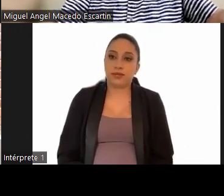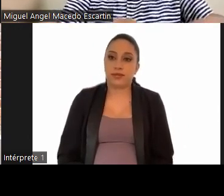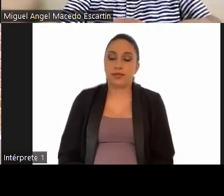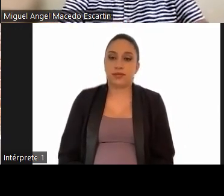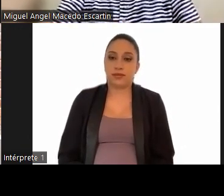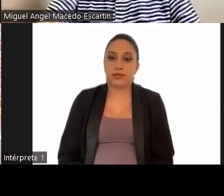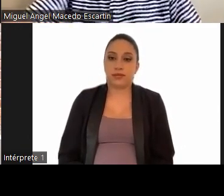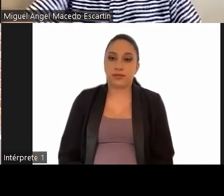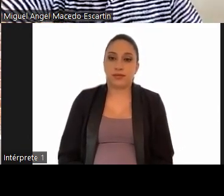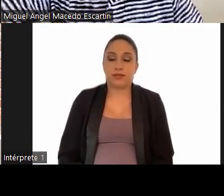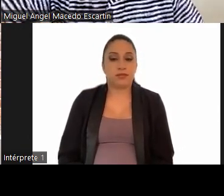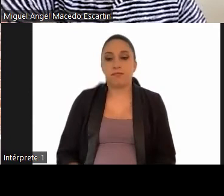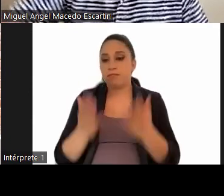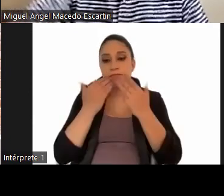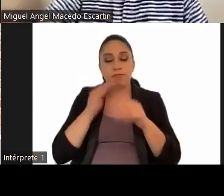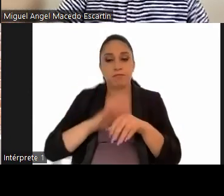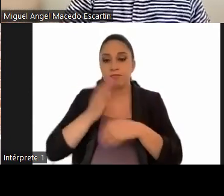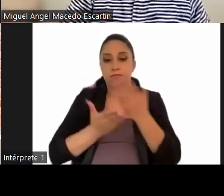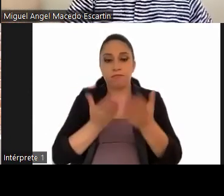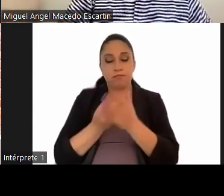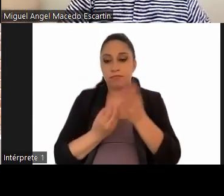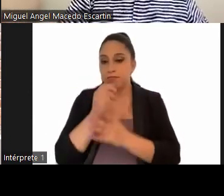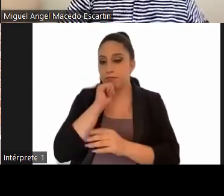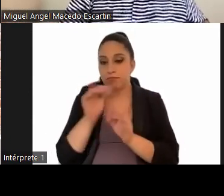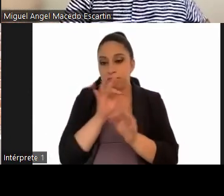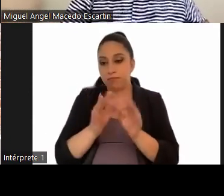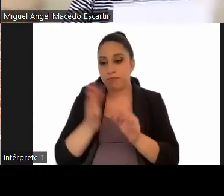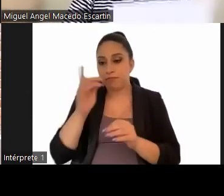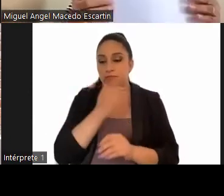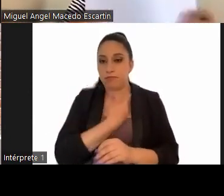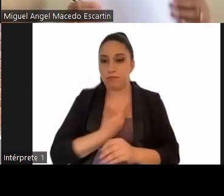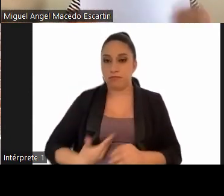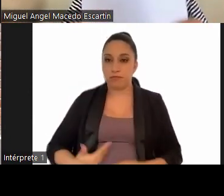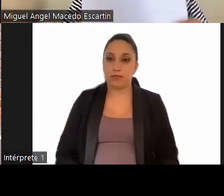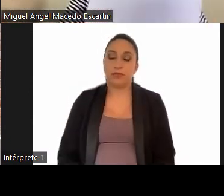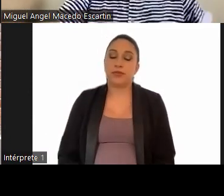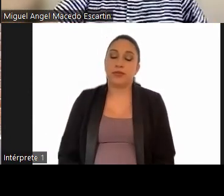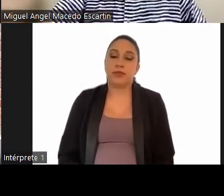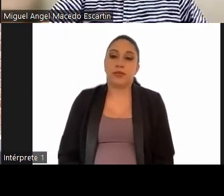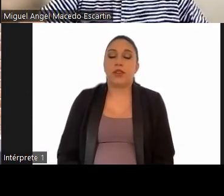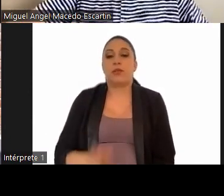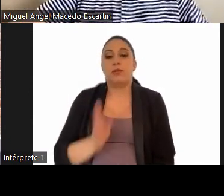No existen asuntos generales, diputada presidenta. No habiendo quien haga uso de